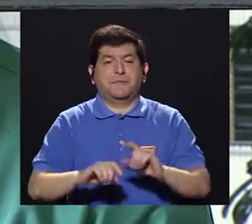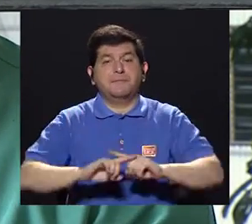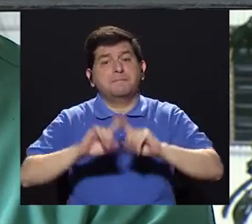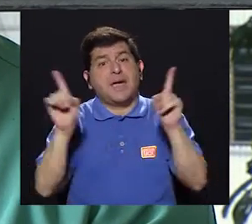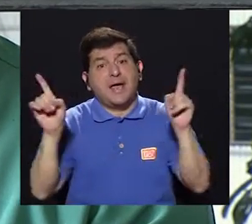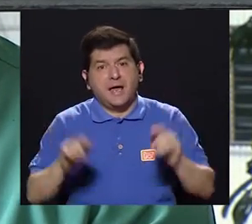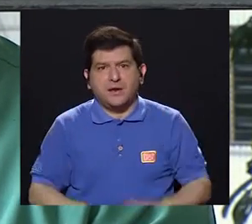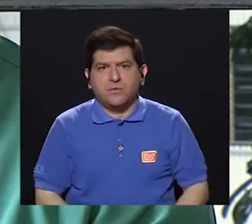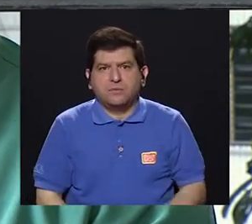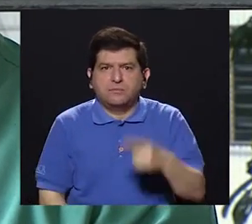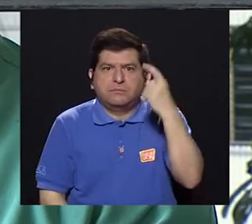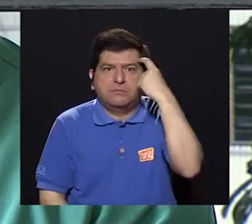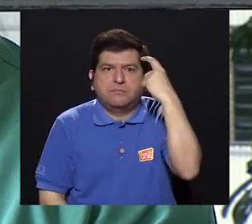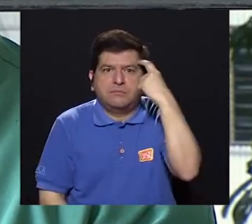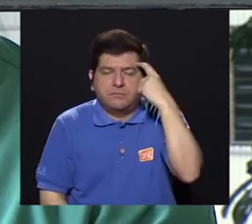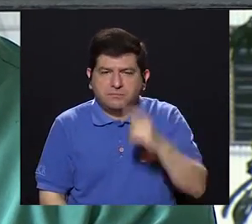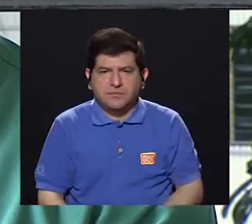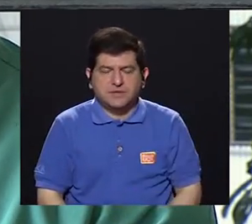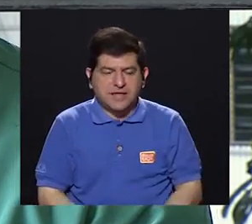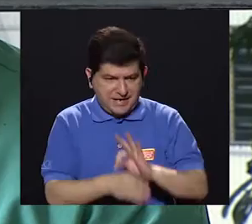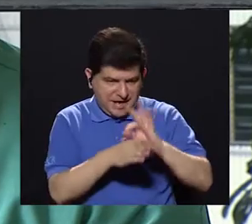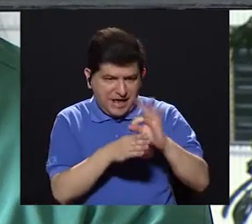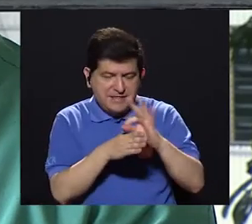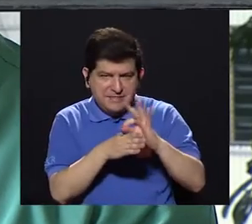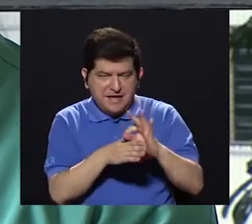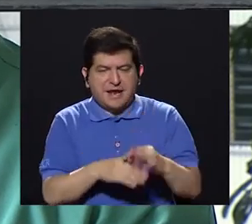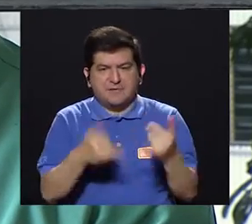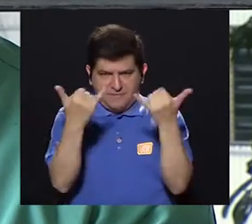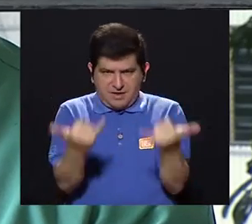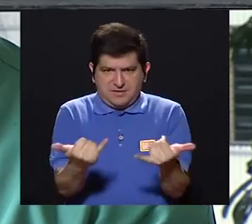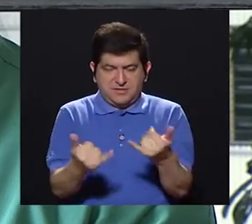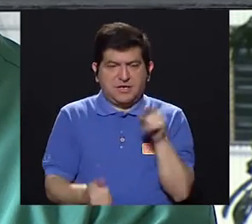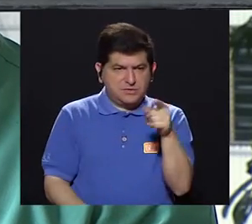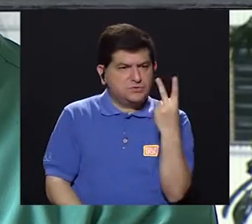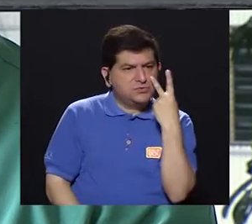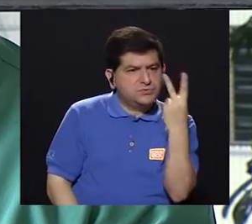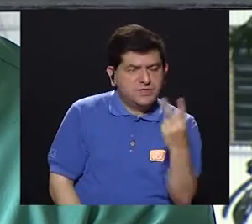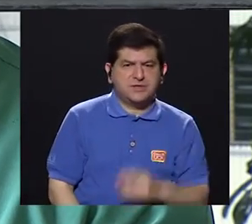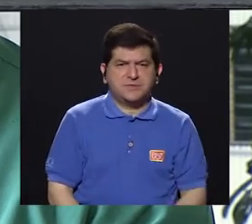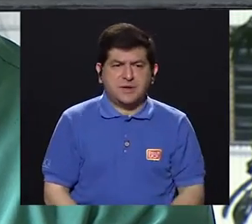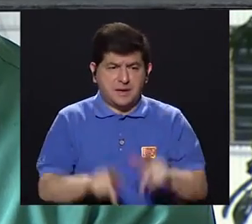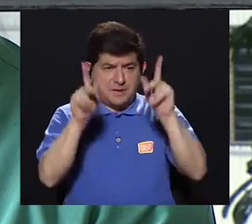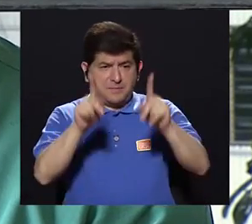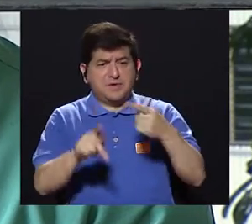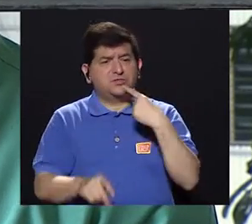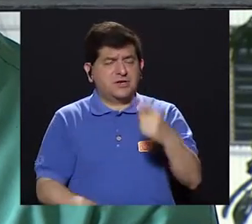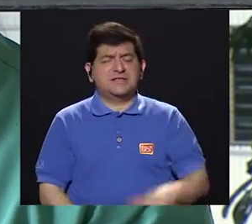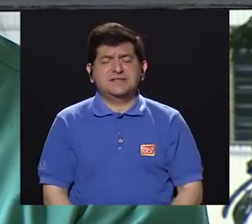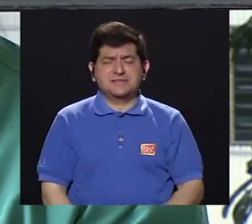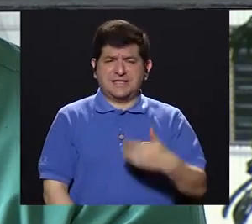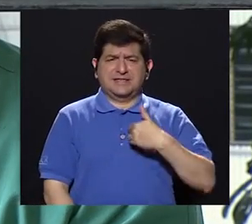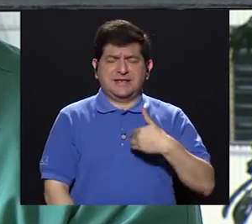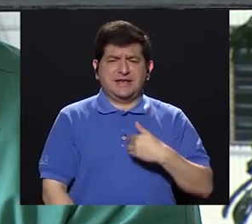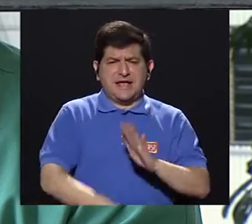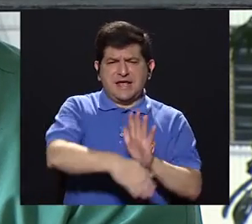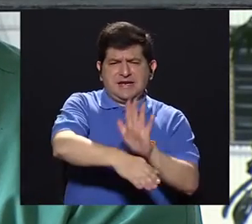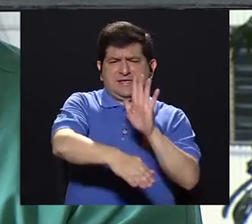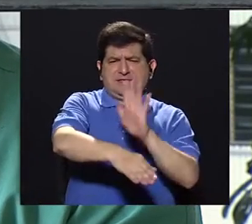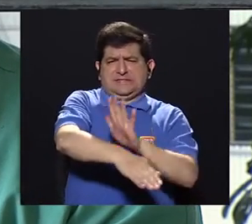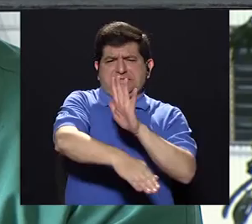energía, pero por ejemplo, vamos a la parte de radioterapia. Radioterapia, si ustedes ven, los pacientes manifiestan quemaduras,